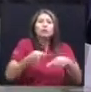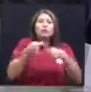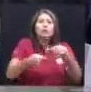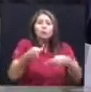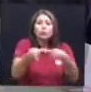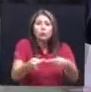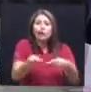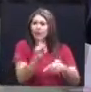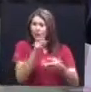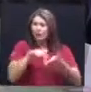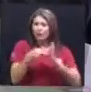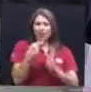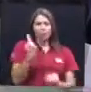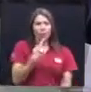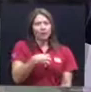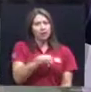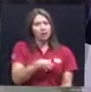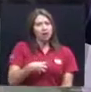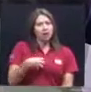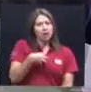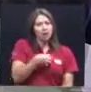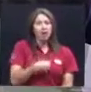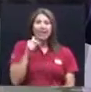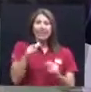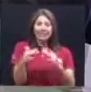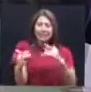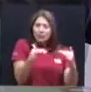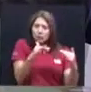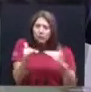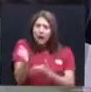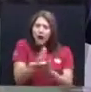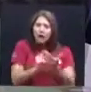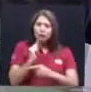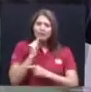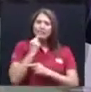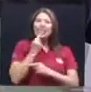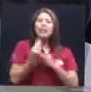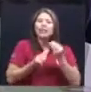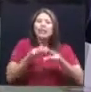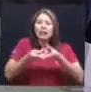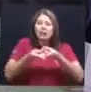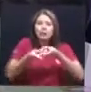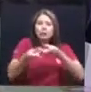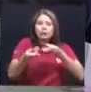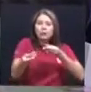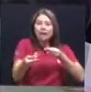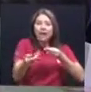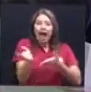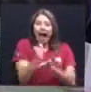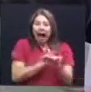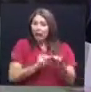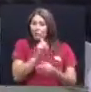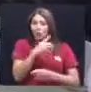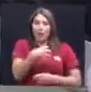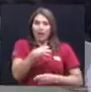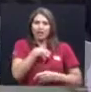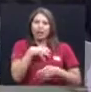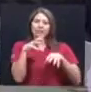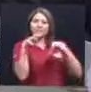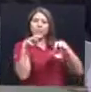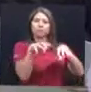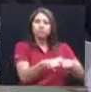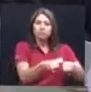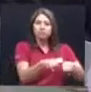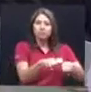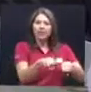simples rencores es una un un conflicto muy serio de apropiación de algo que no les pertenecía y que los ha